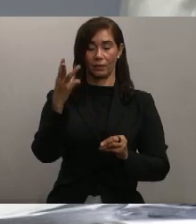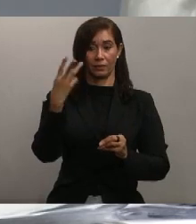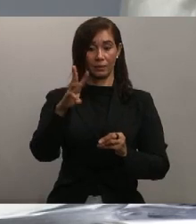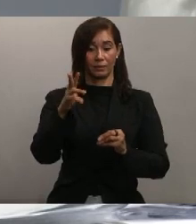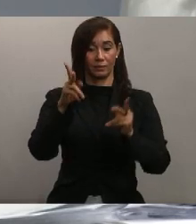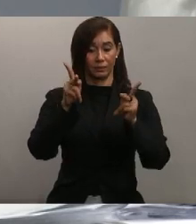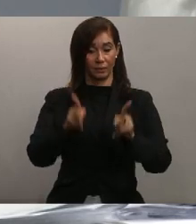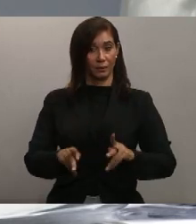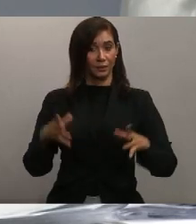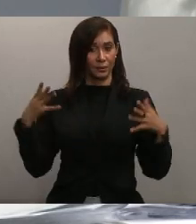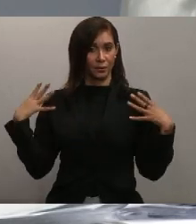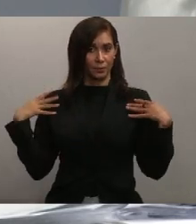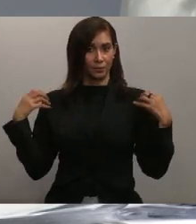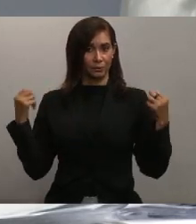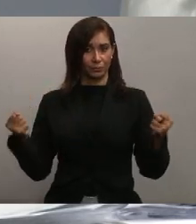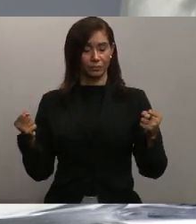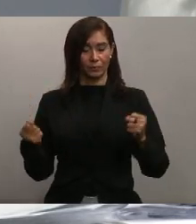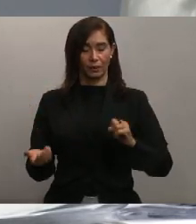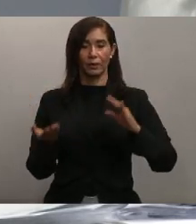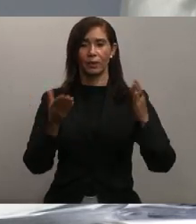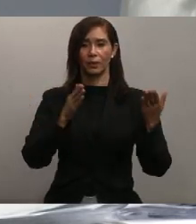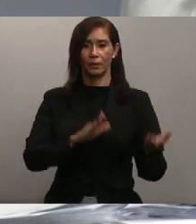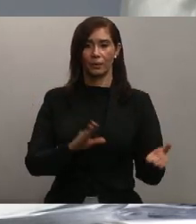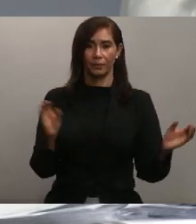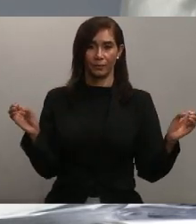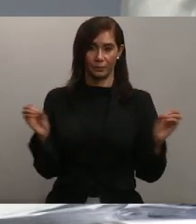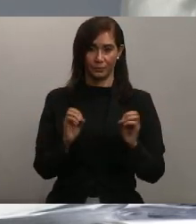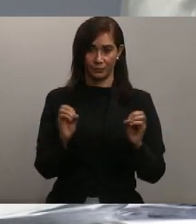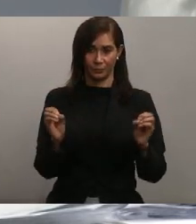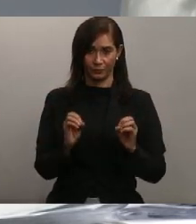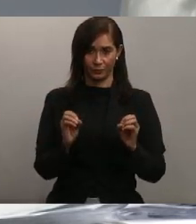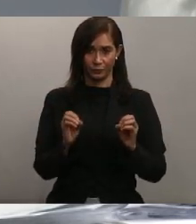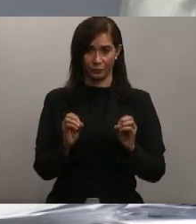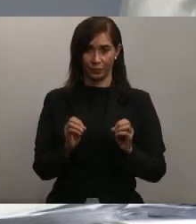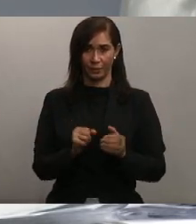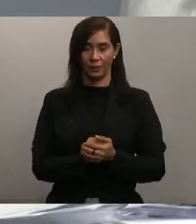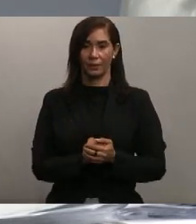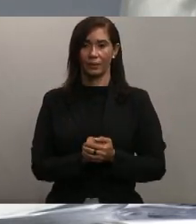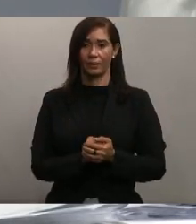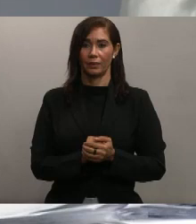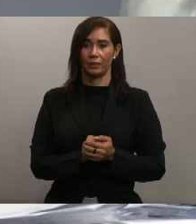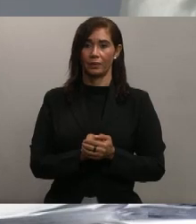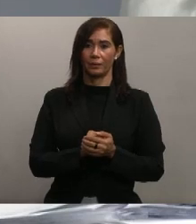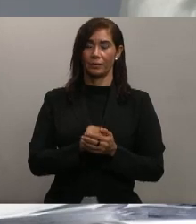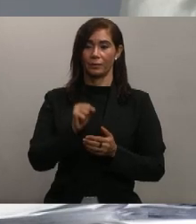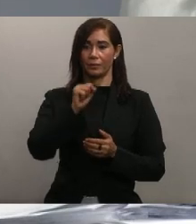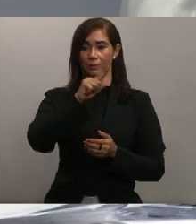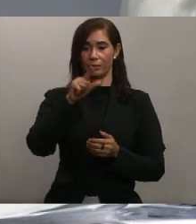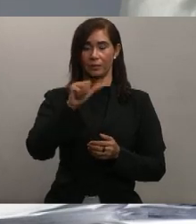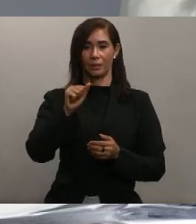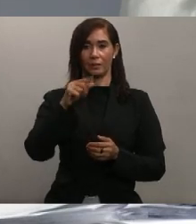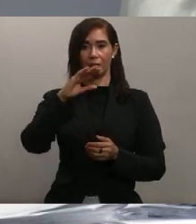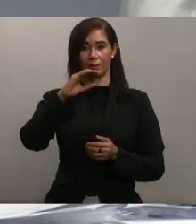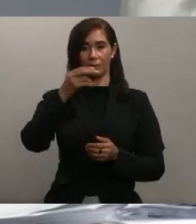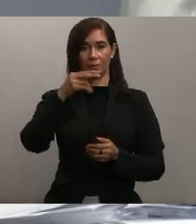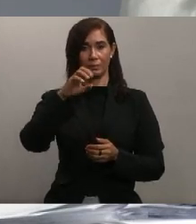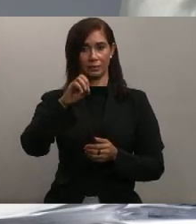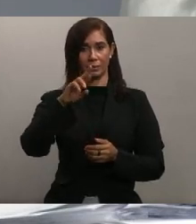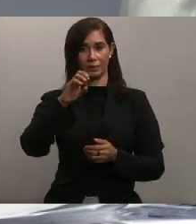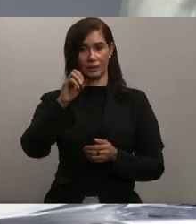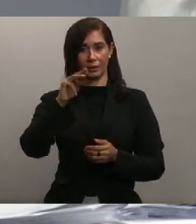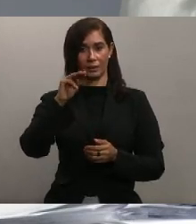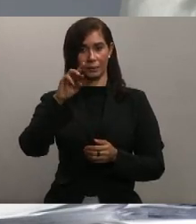16 recuperados, 0 fallecimiento. Sánchez Ramírez, 0 casos nuevos,